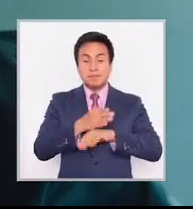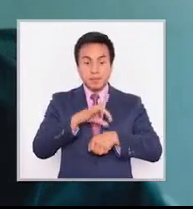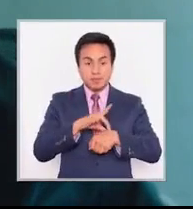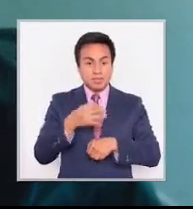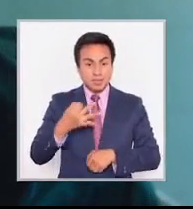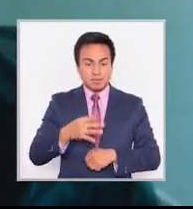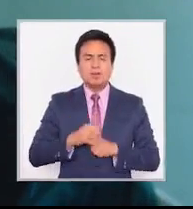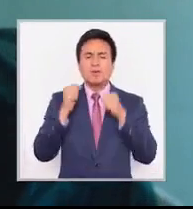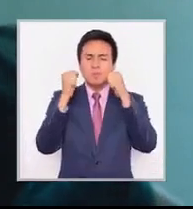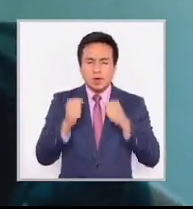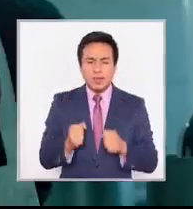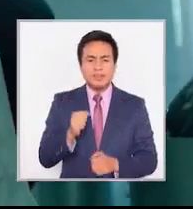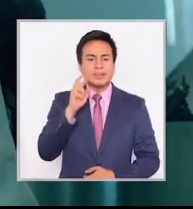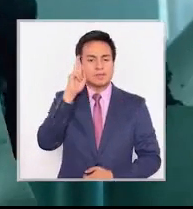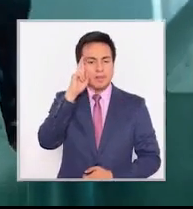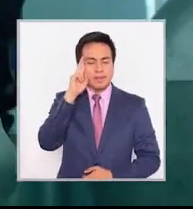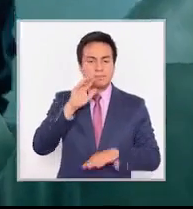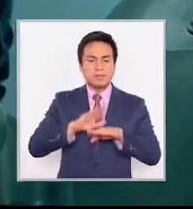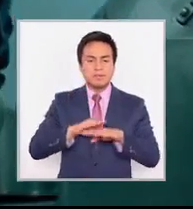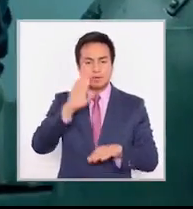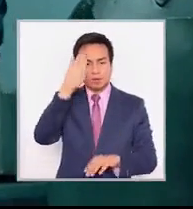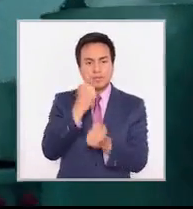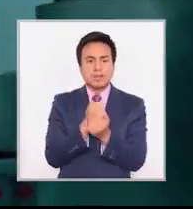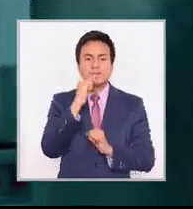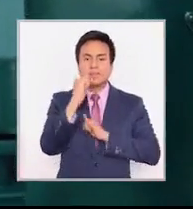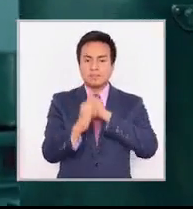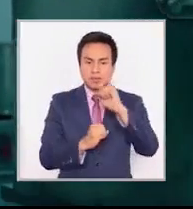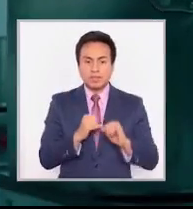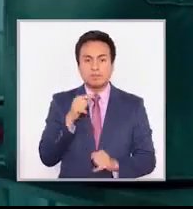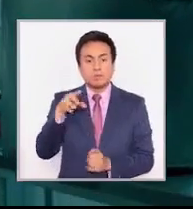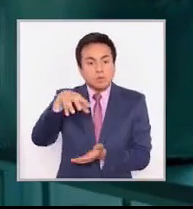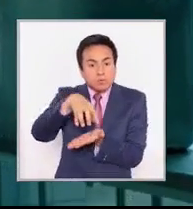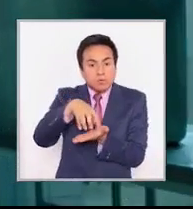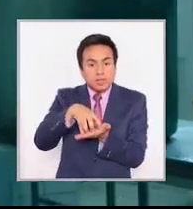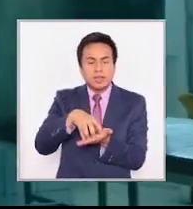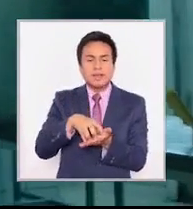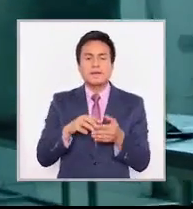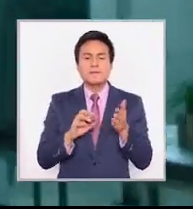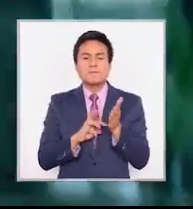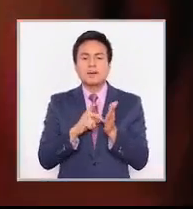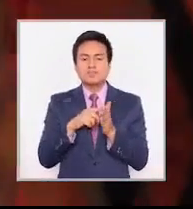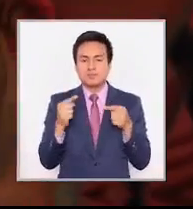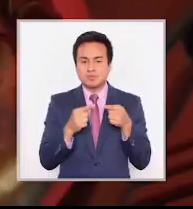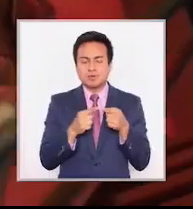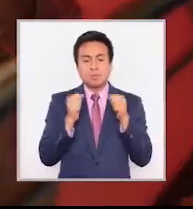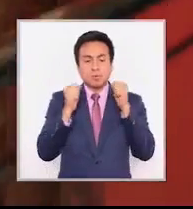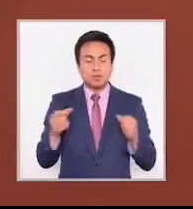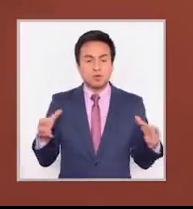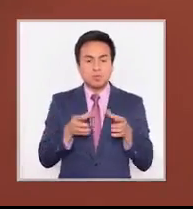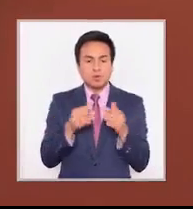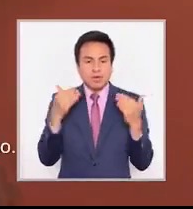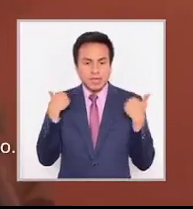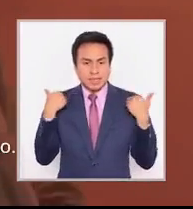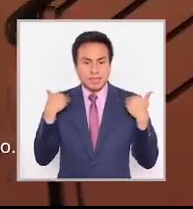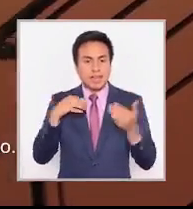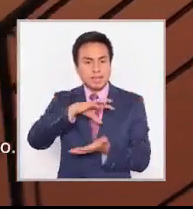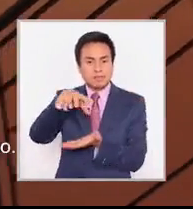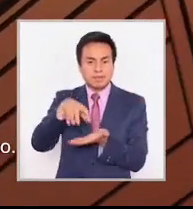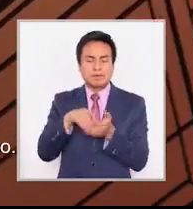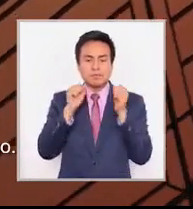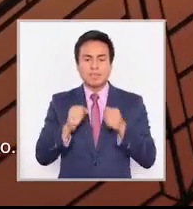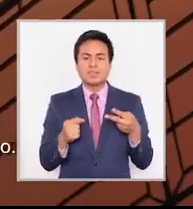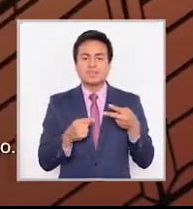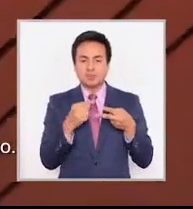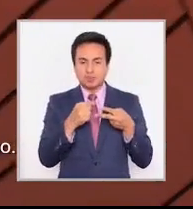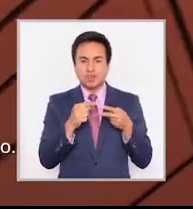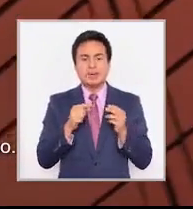¿Puedo ir al médico, cierto? Puedes. Solo recuerda pedir un permiso en comisaría virtual si tu comuna está en paso 1. ¿Voy a ensayar con mi grupo a la plaza? Desde el paso 2